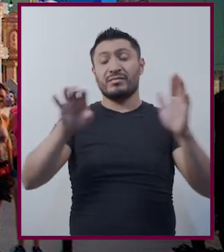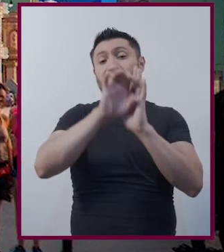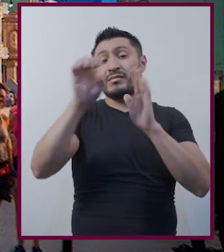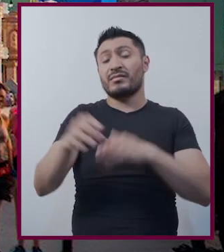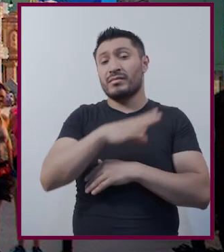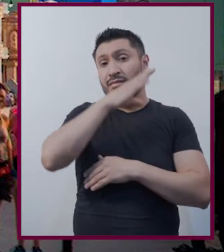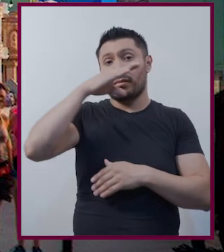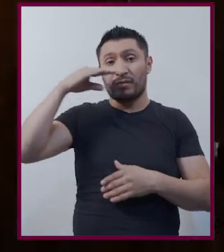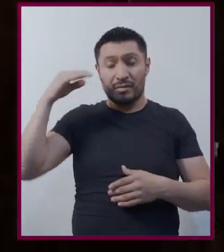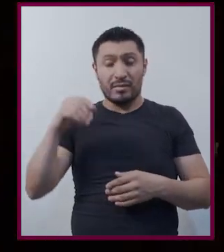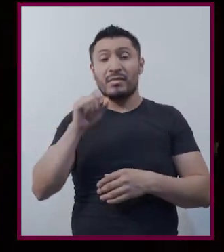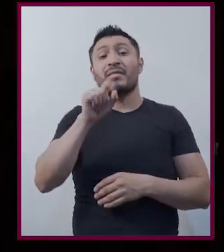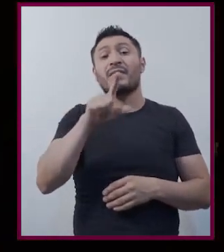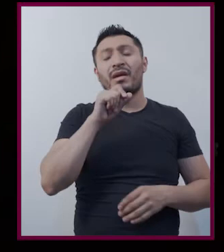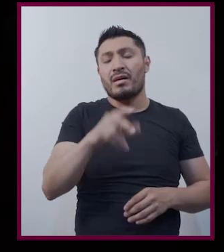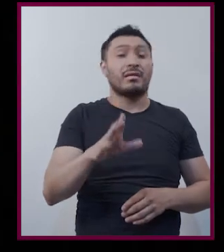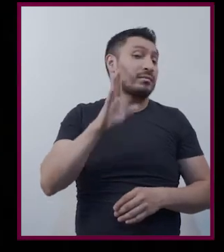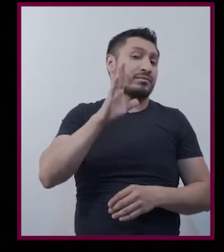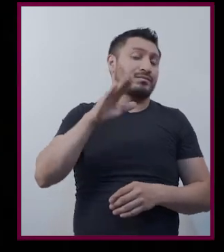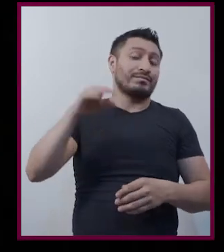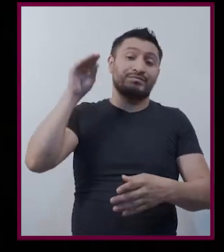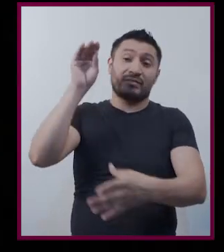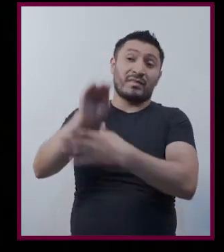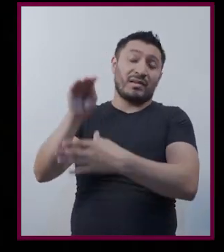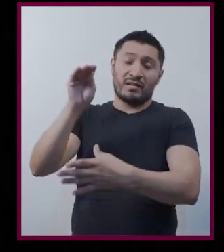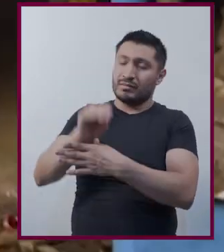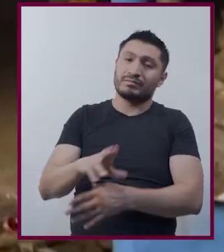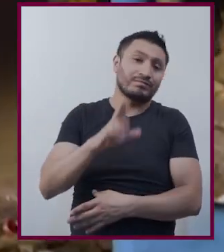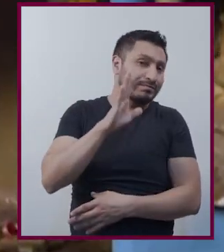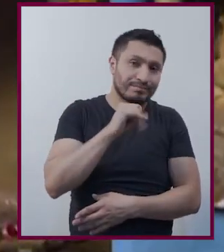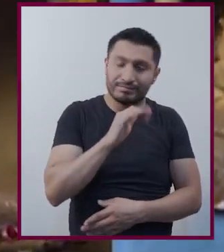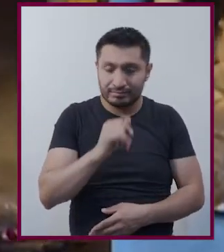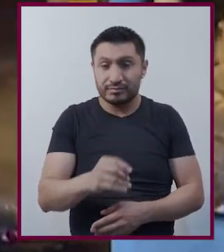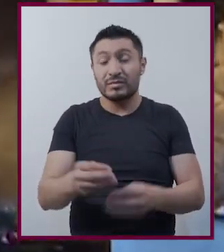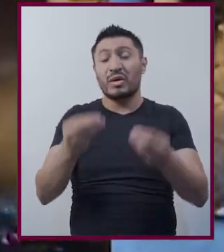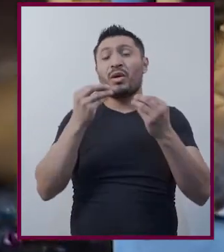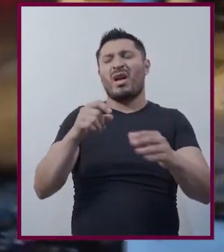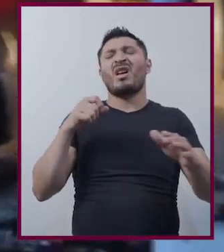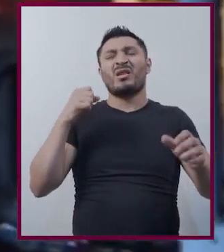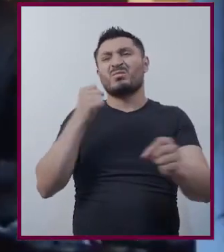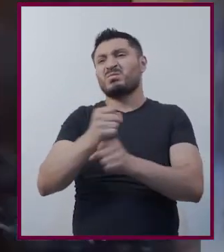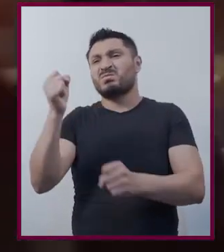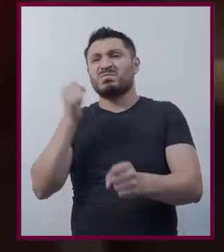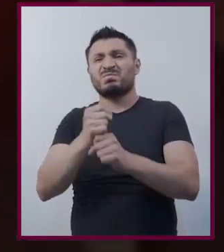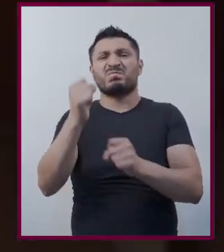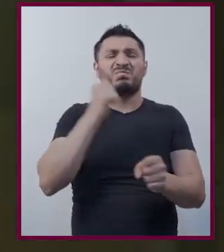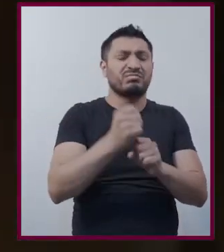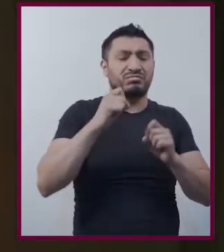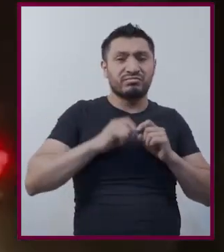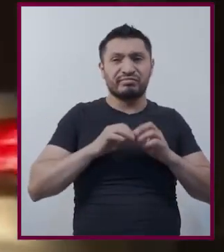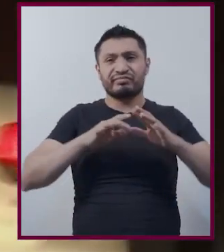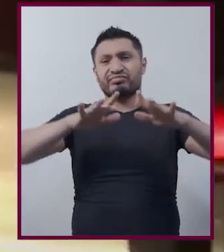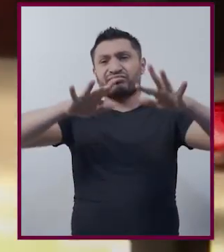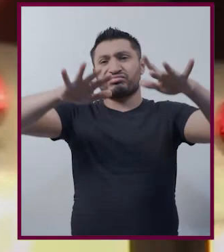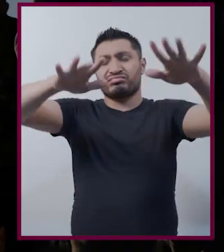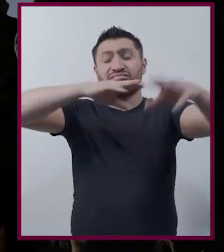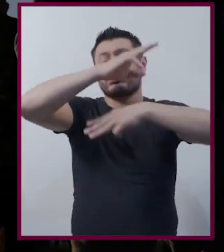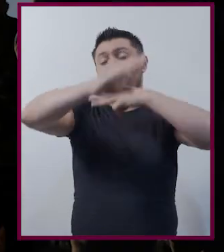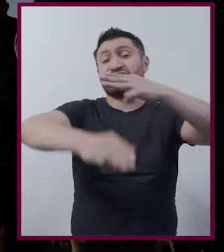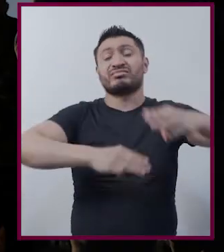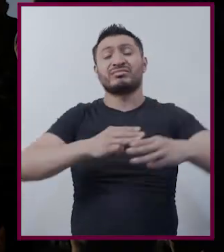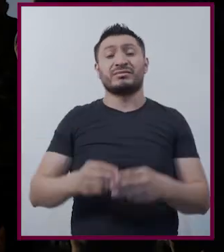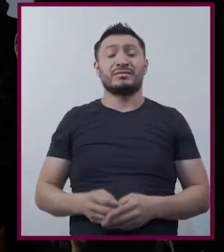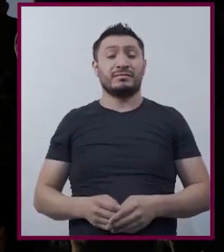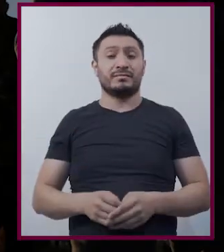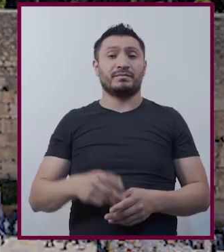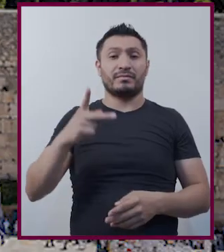De igual forma, no podemos ignorar el alto nivel de violencia que sigue propagándose a lo largo y ancho del planeta.